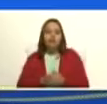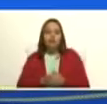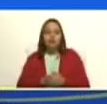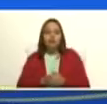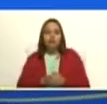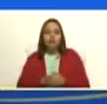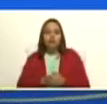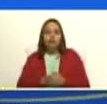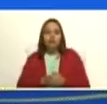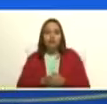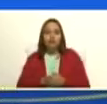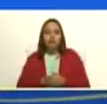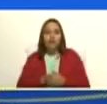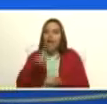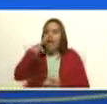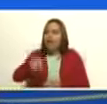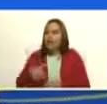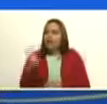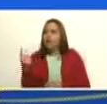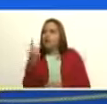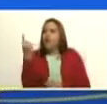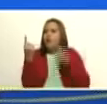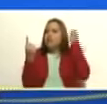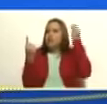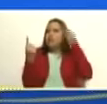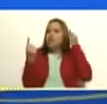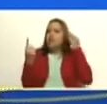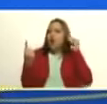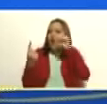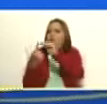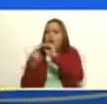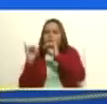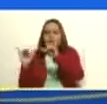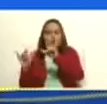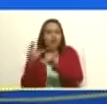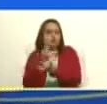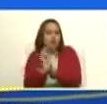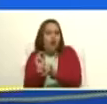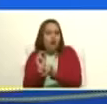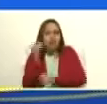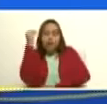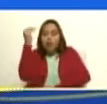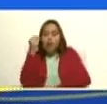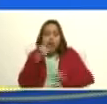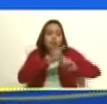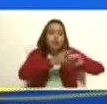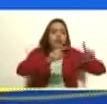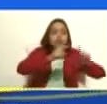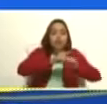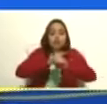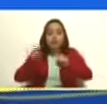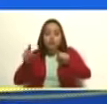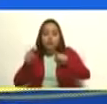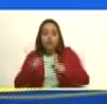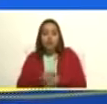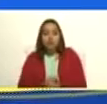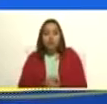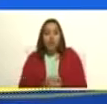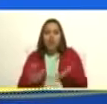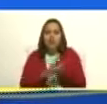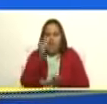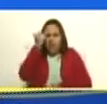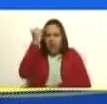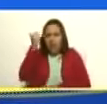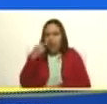¿Quién dijo que aquí hay pensamiento único en Venezuela? ¿Tenemos diferencias en la visión doctrinaria,